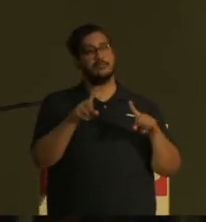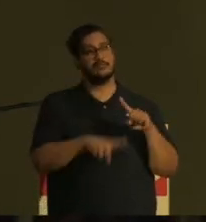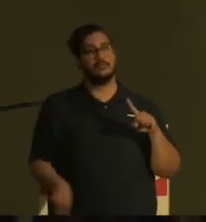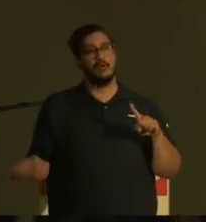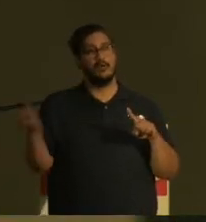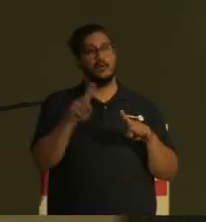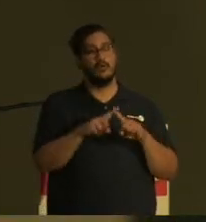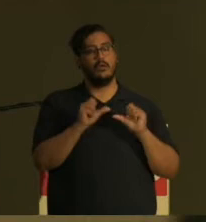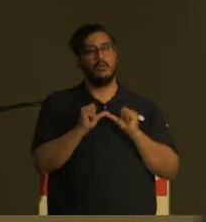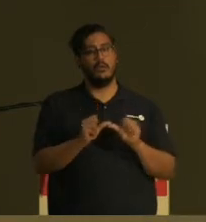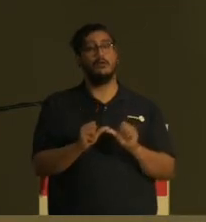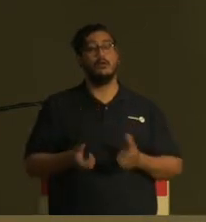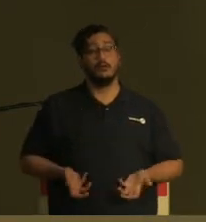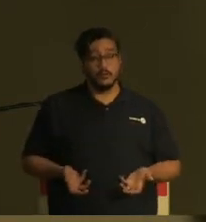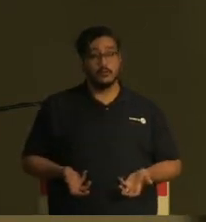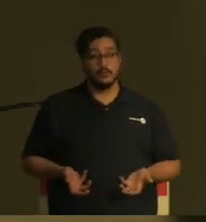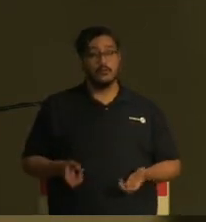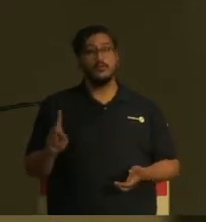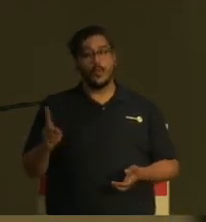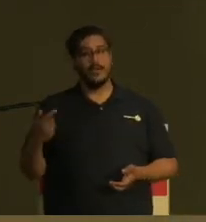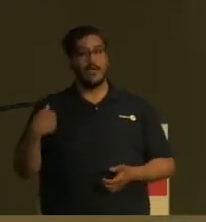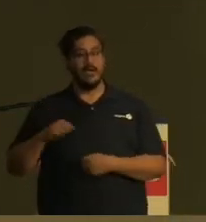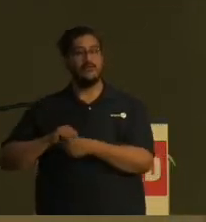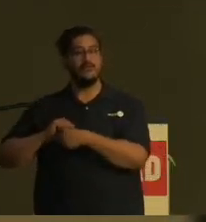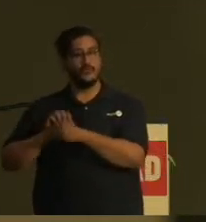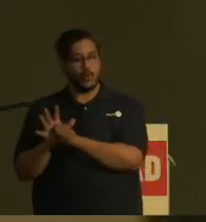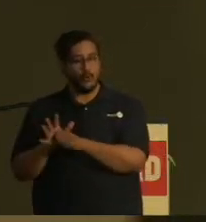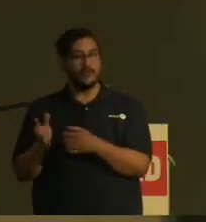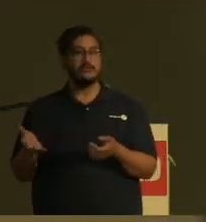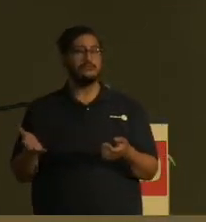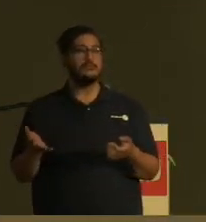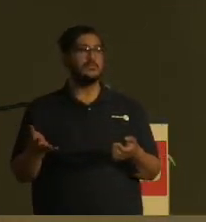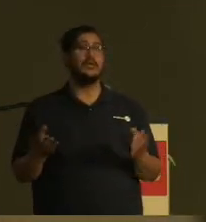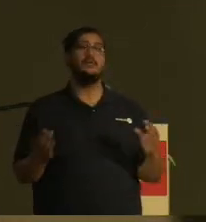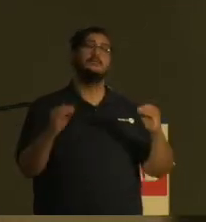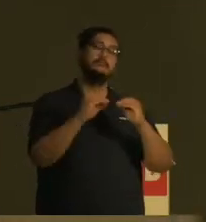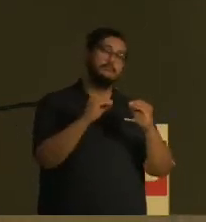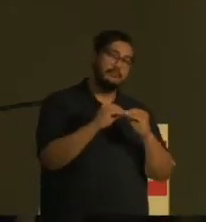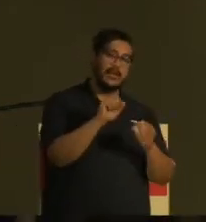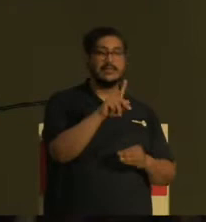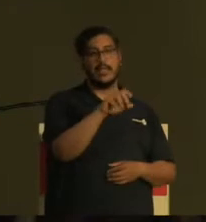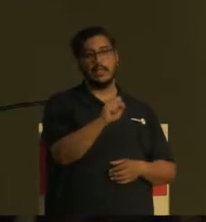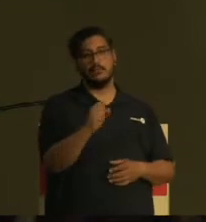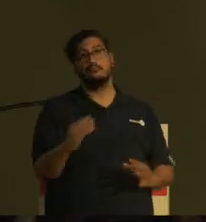constante donde hay COVID, más AIDS, más ébola,